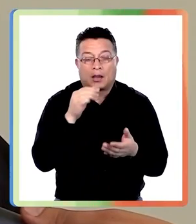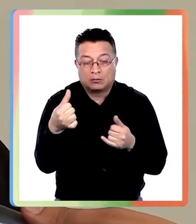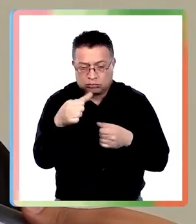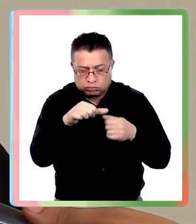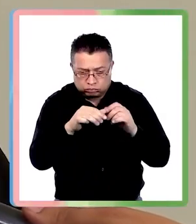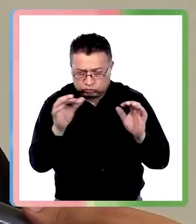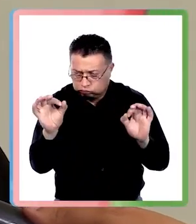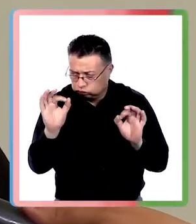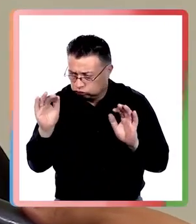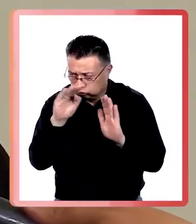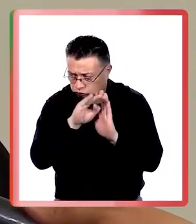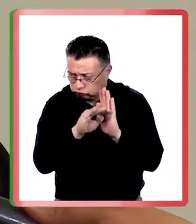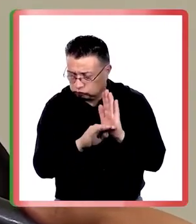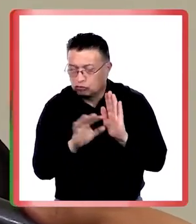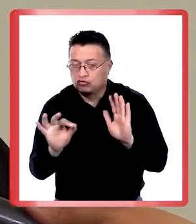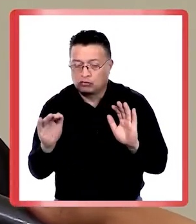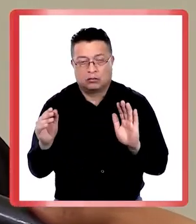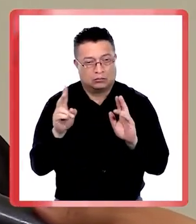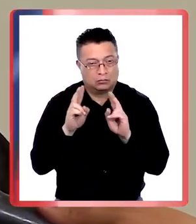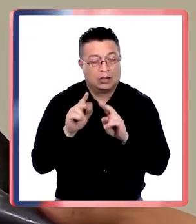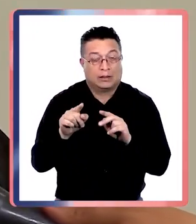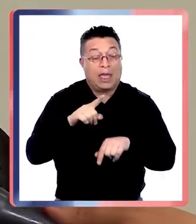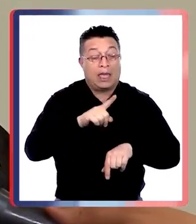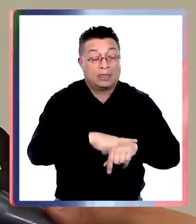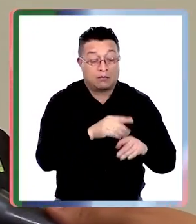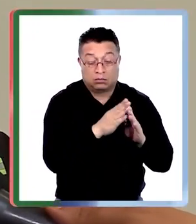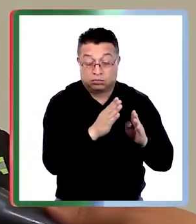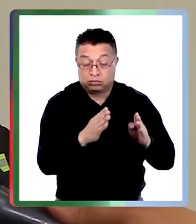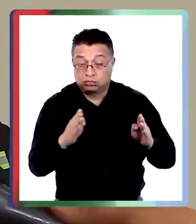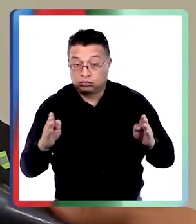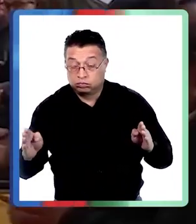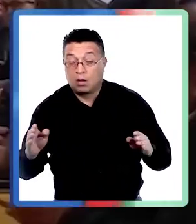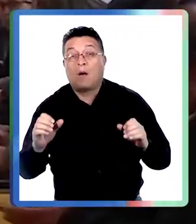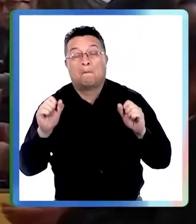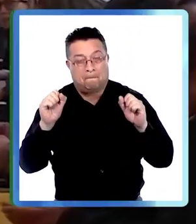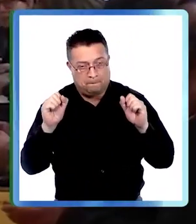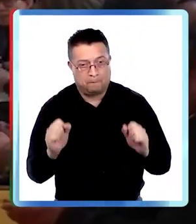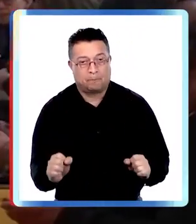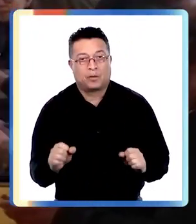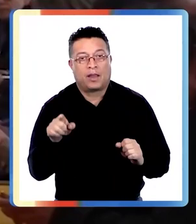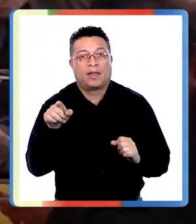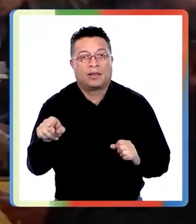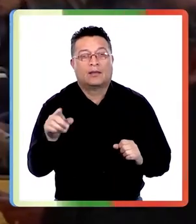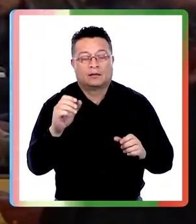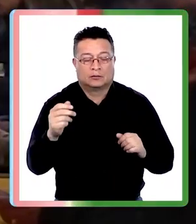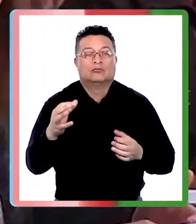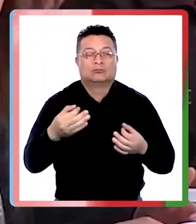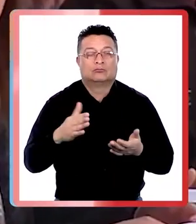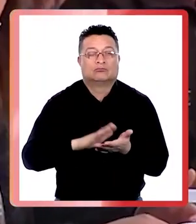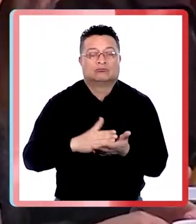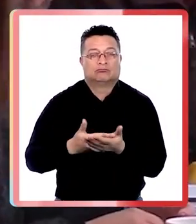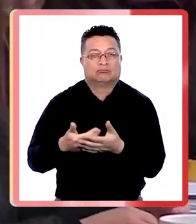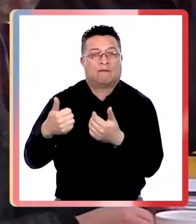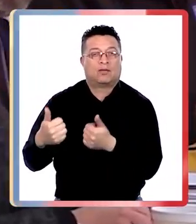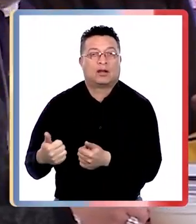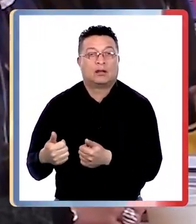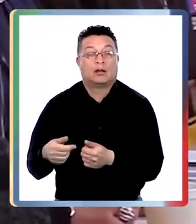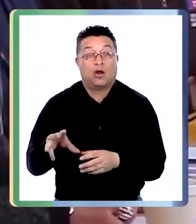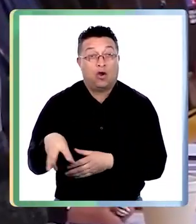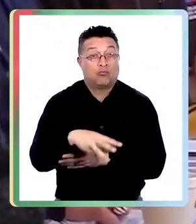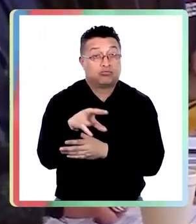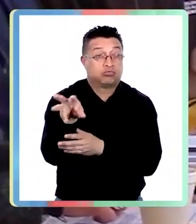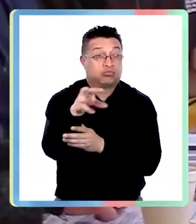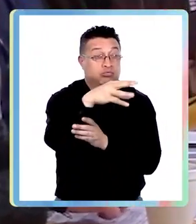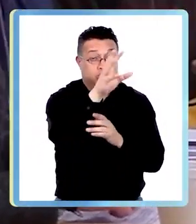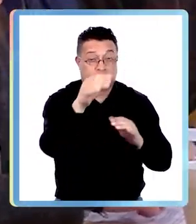tiene un espacio de tiempo también prudente para que esta aplicación sea efectiva. La campaña de fumigación y control químico está